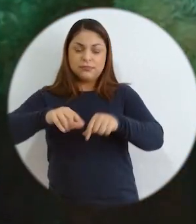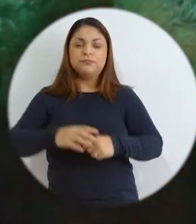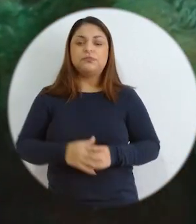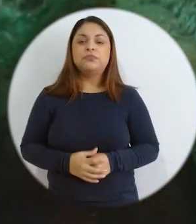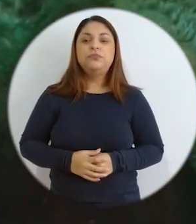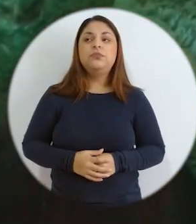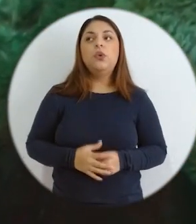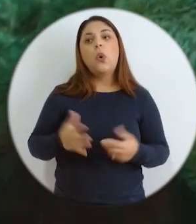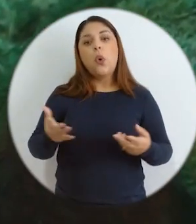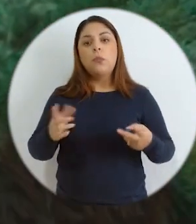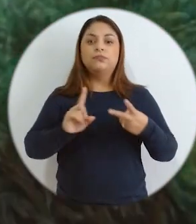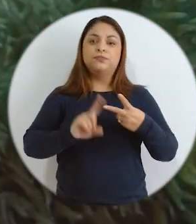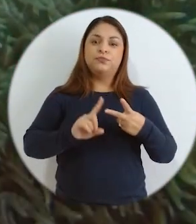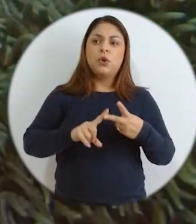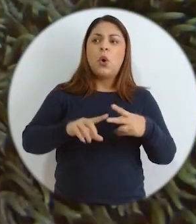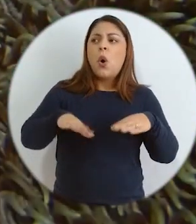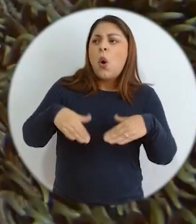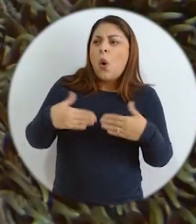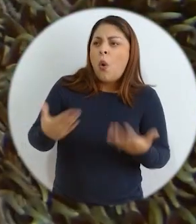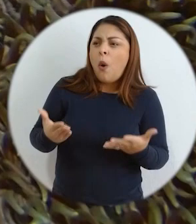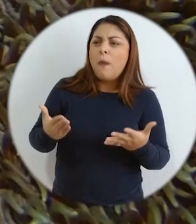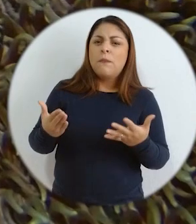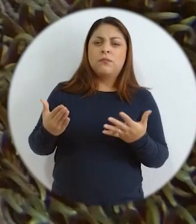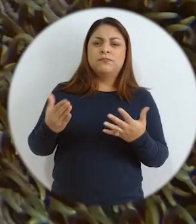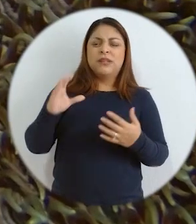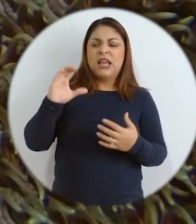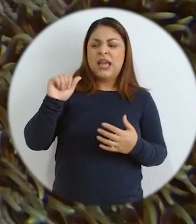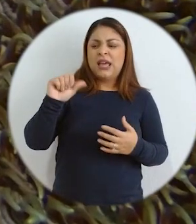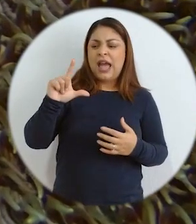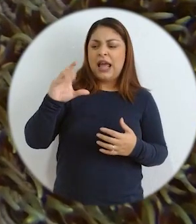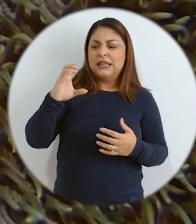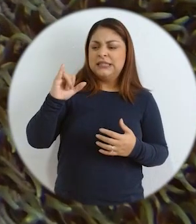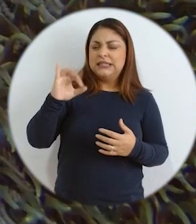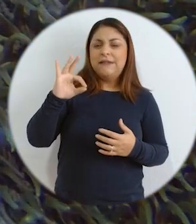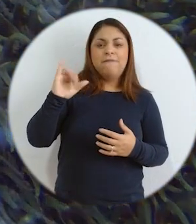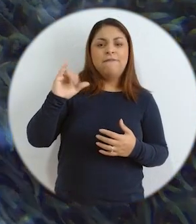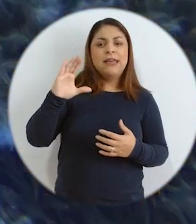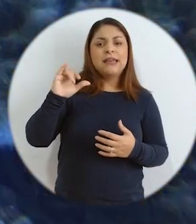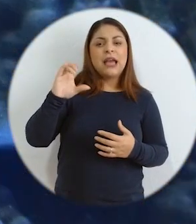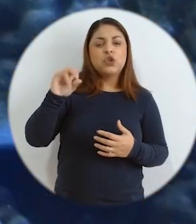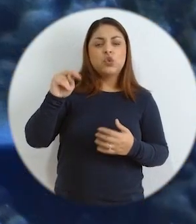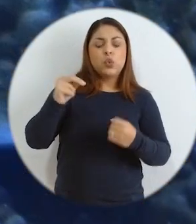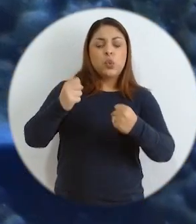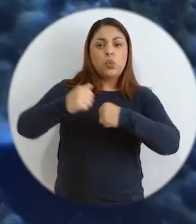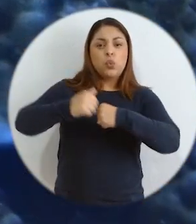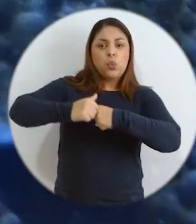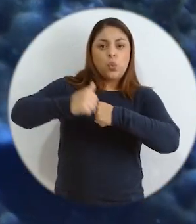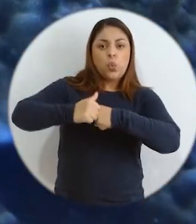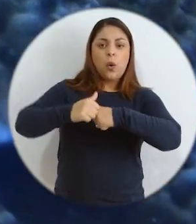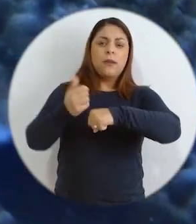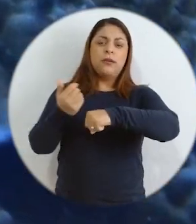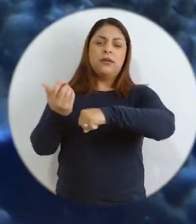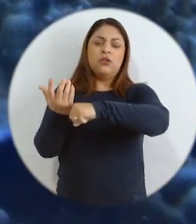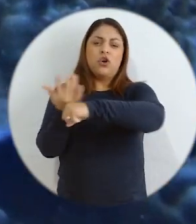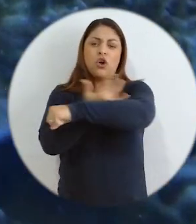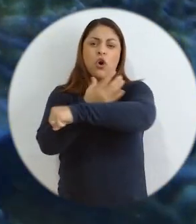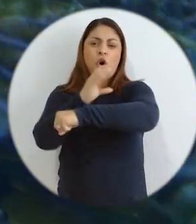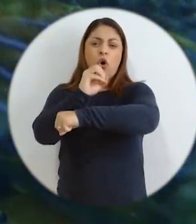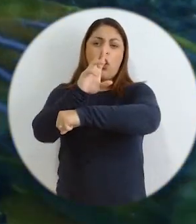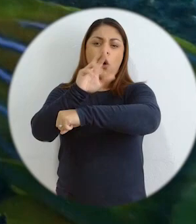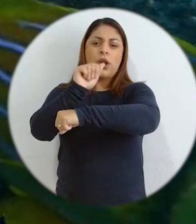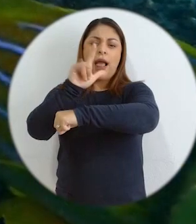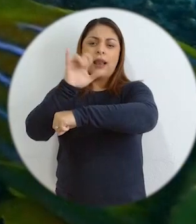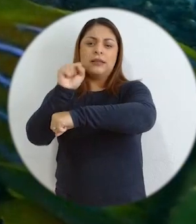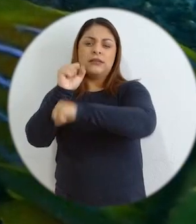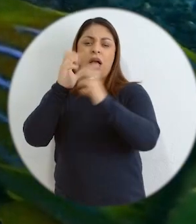Cómo revertir procesos de calcificación, de la muerte de nuestros corales, básicamente a eso